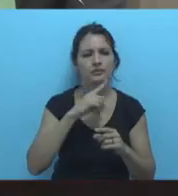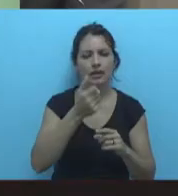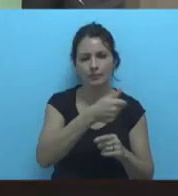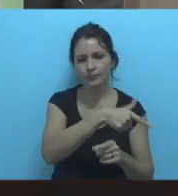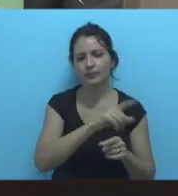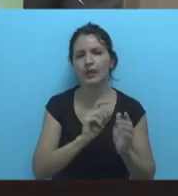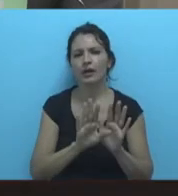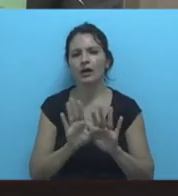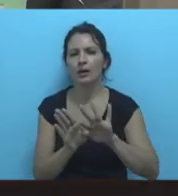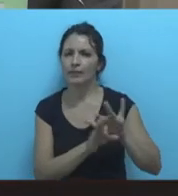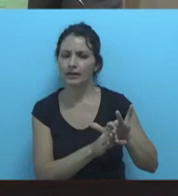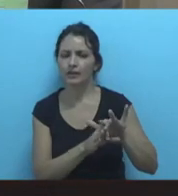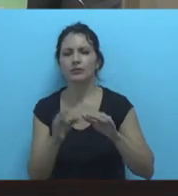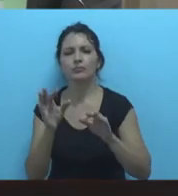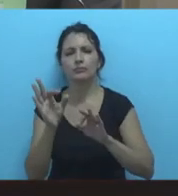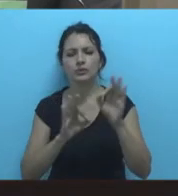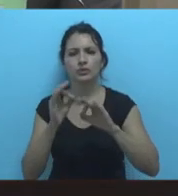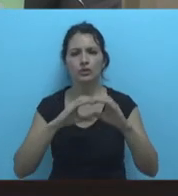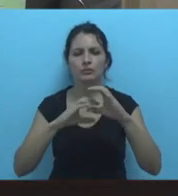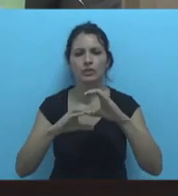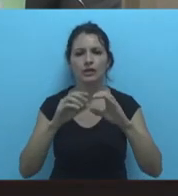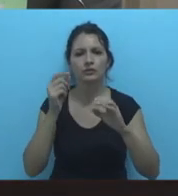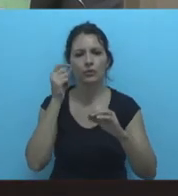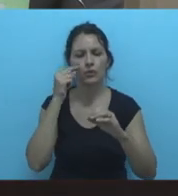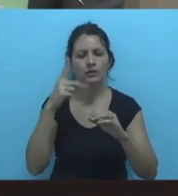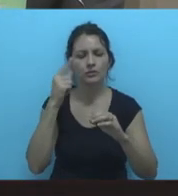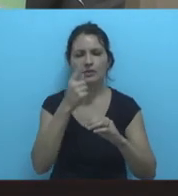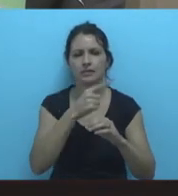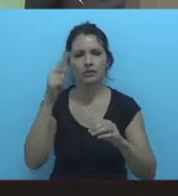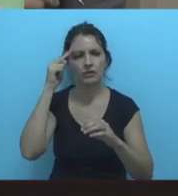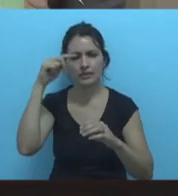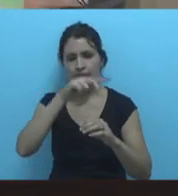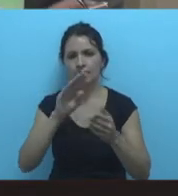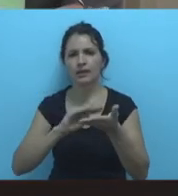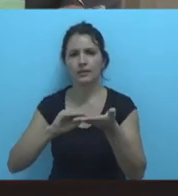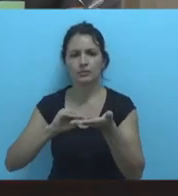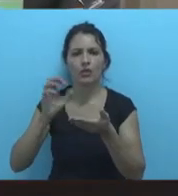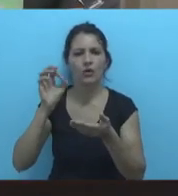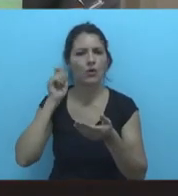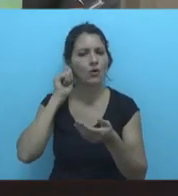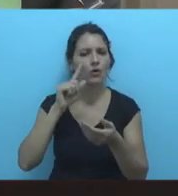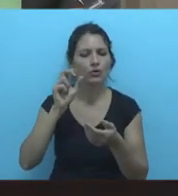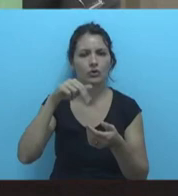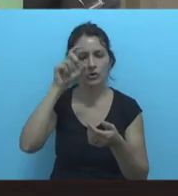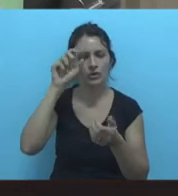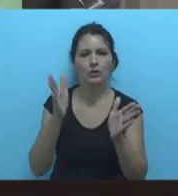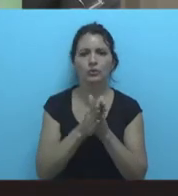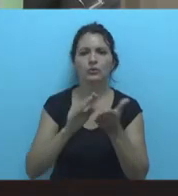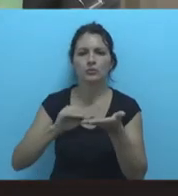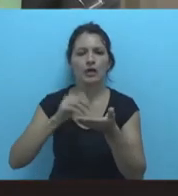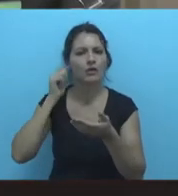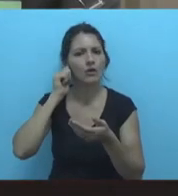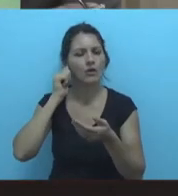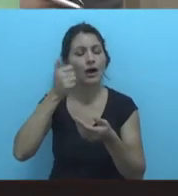Proyecto de comunicación 42.197 del diputado Gione, con la firma del diputado Argañarás, por el cual se